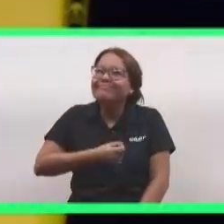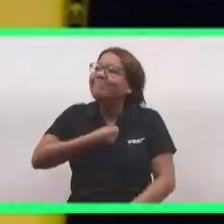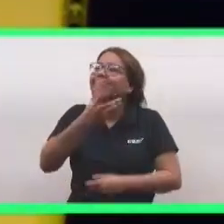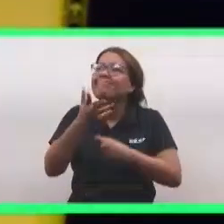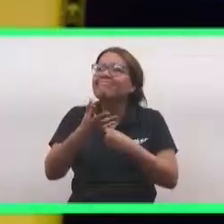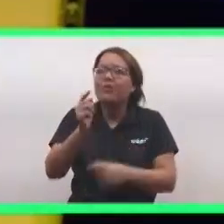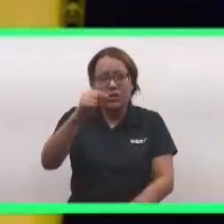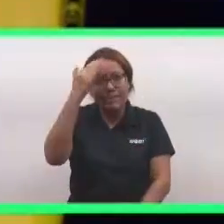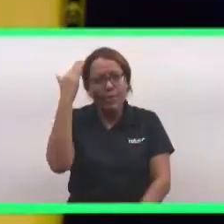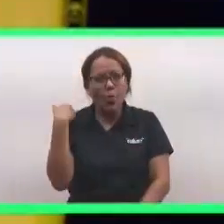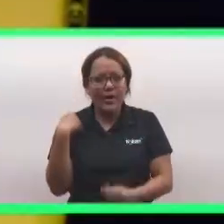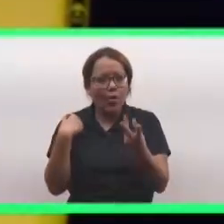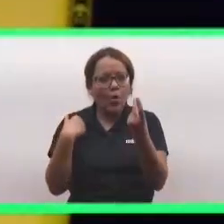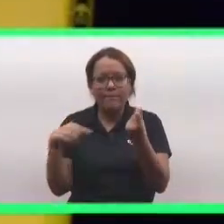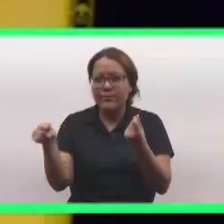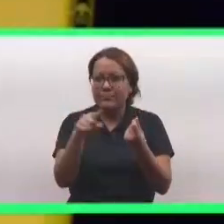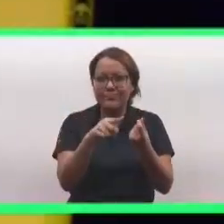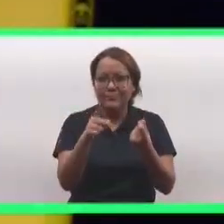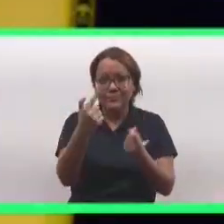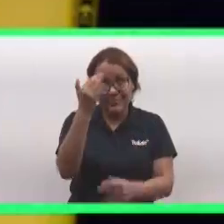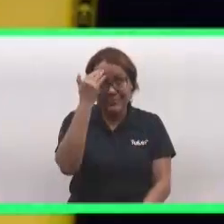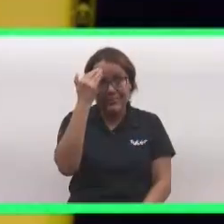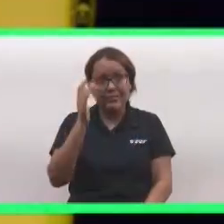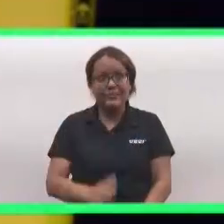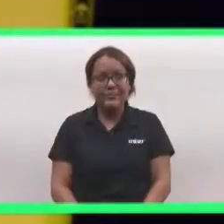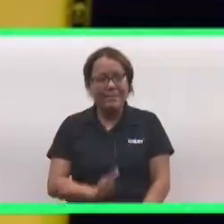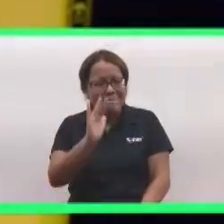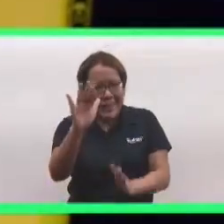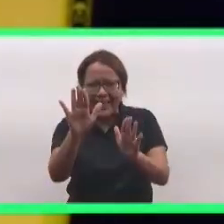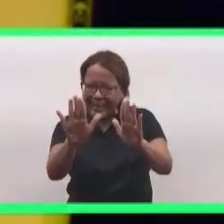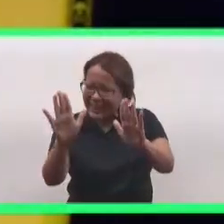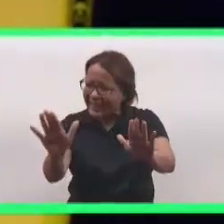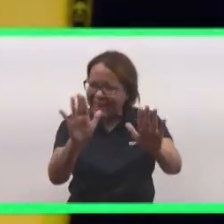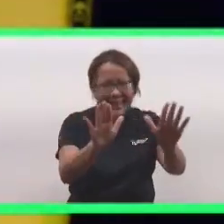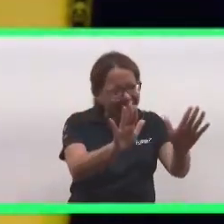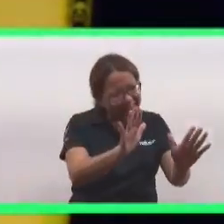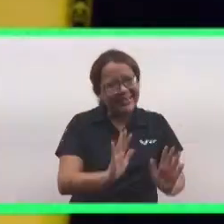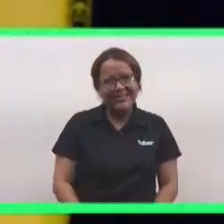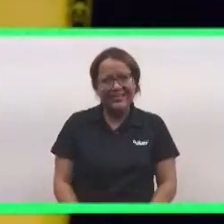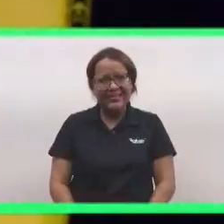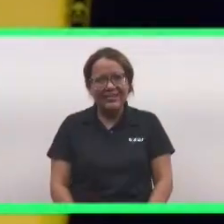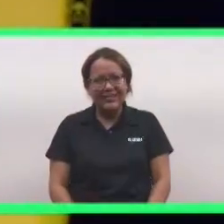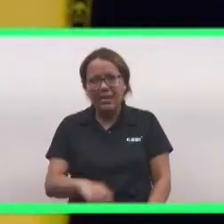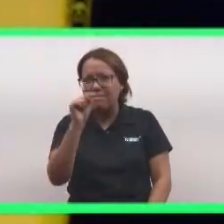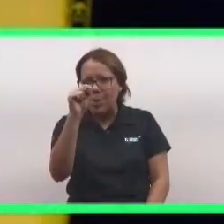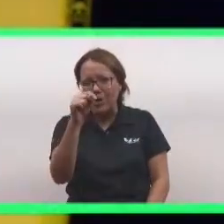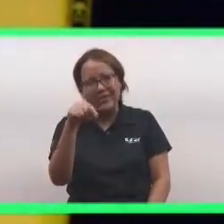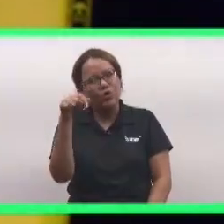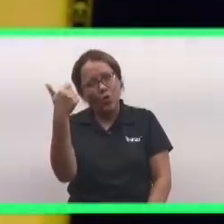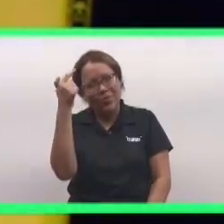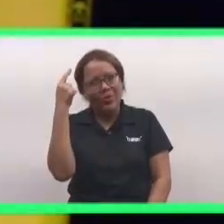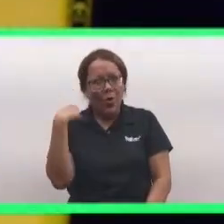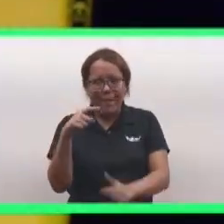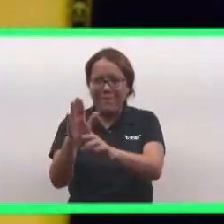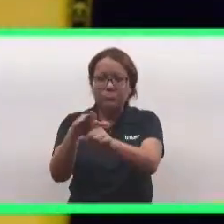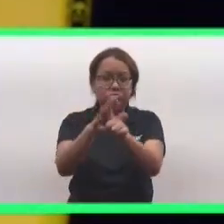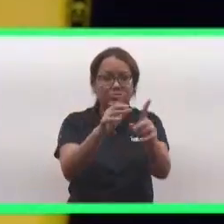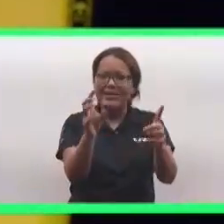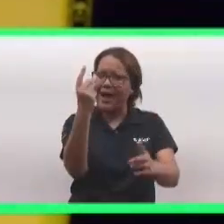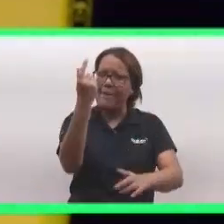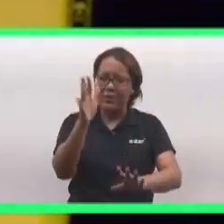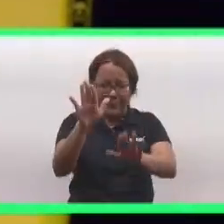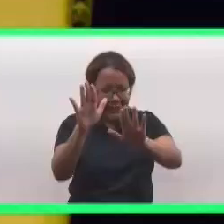¿Cuántas mujeres hay en la casa del Señor que saben que es un pérense, hombre? Por eso se las enganchan con el chivo bolet, espérense.